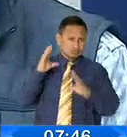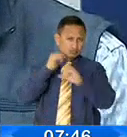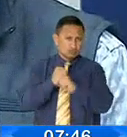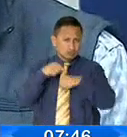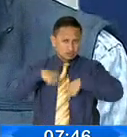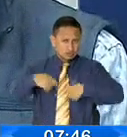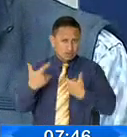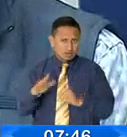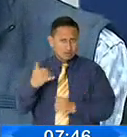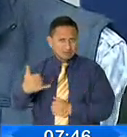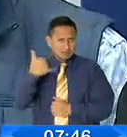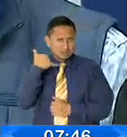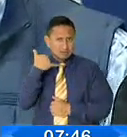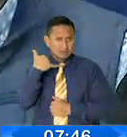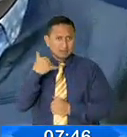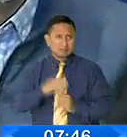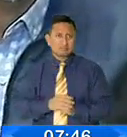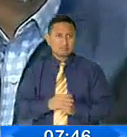contacto